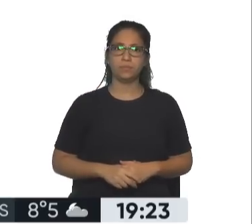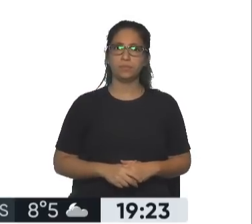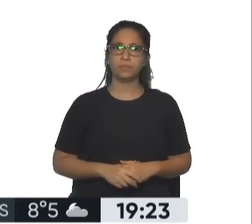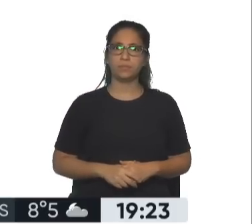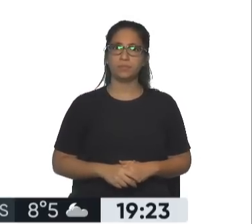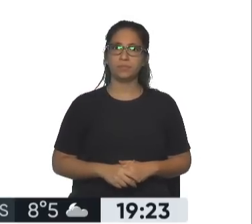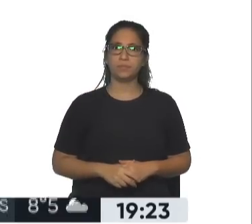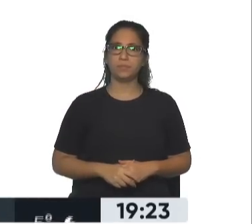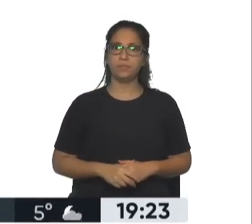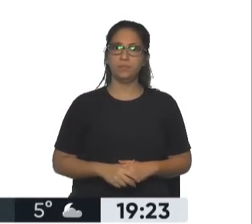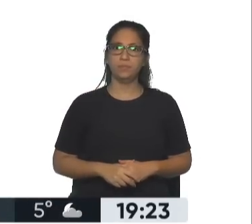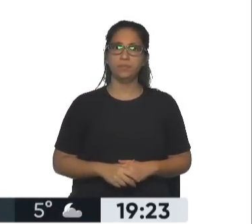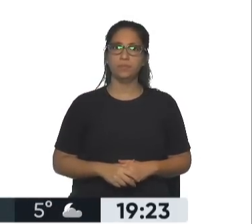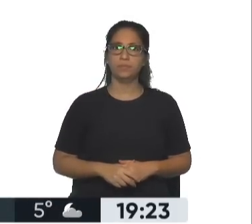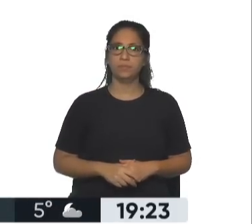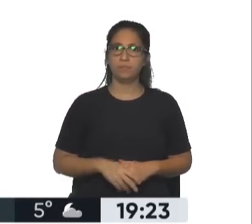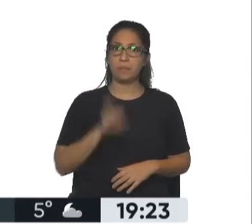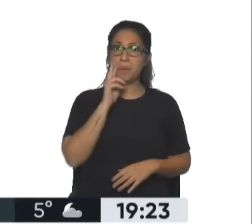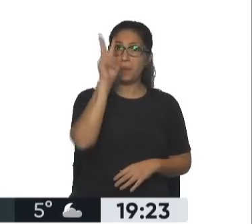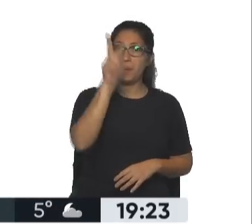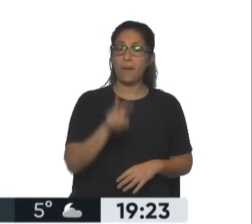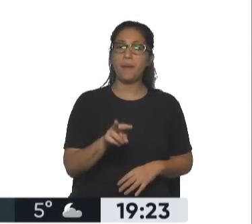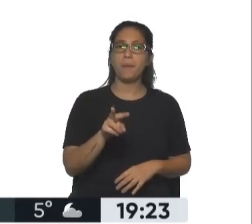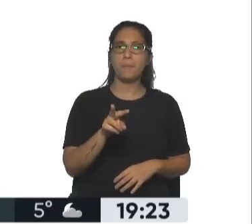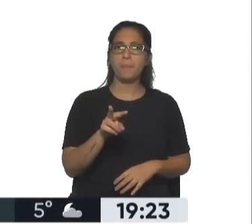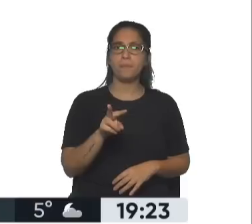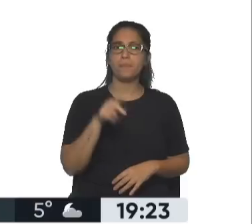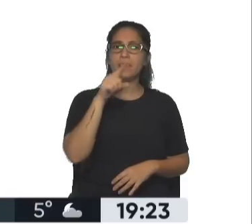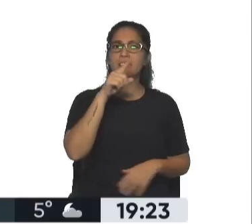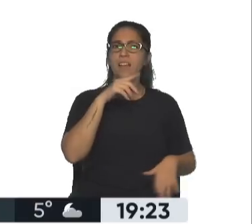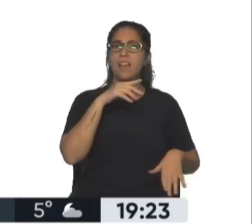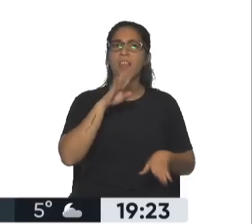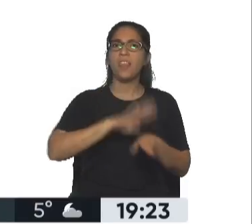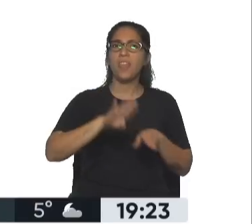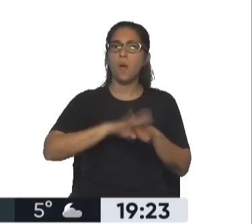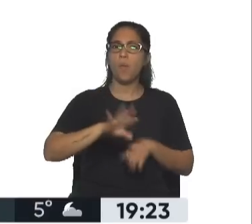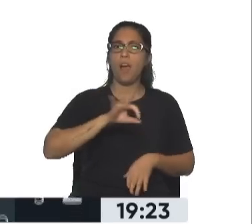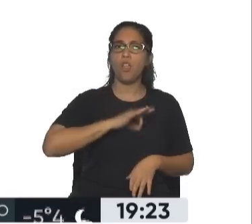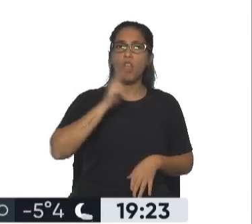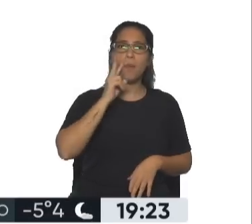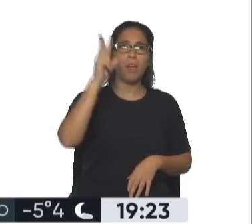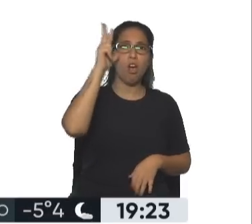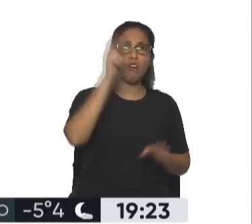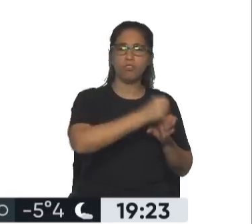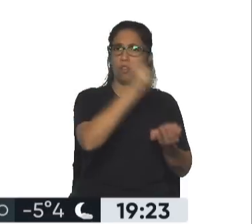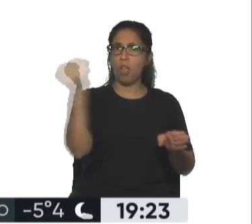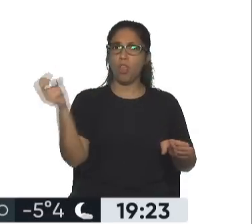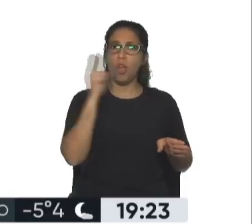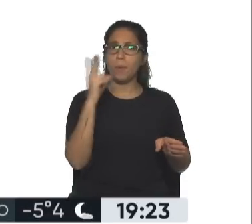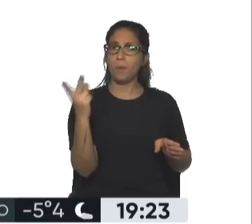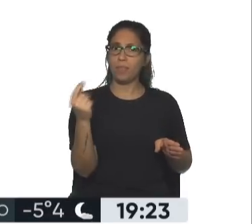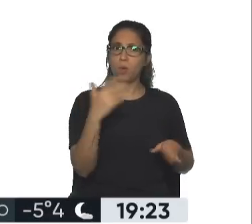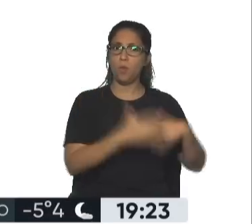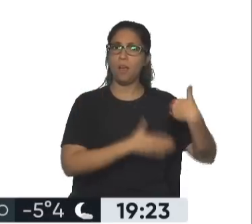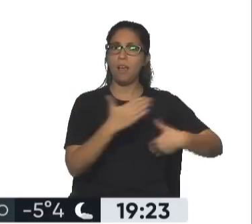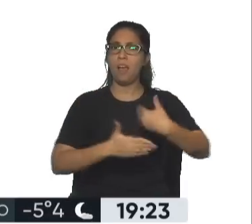Ahí estamos. Si se puede ver, esta es la evolución de la deuda desde el año 2008 al 2021.